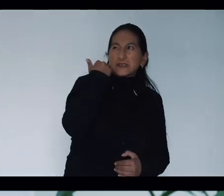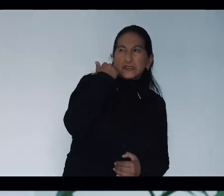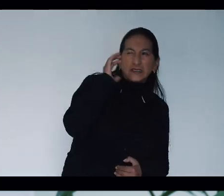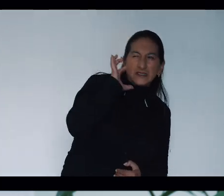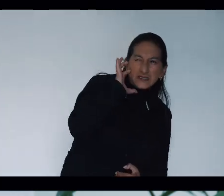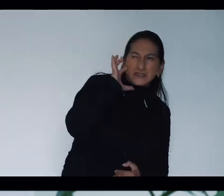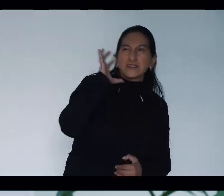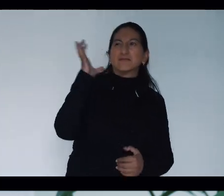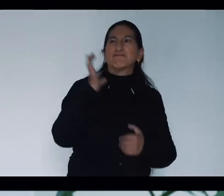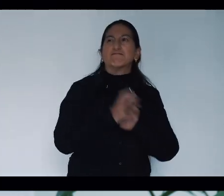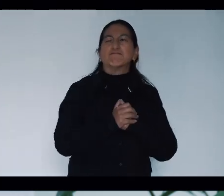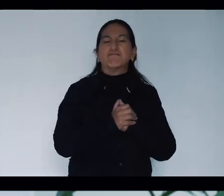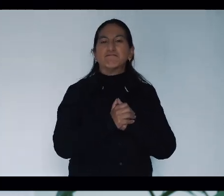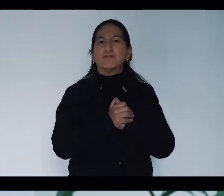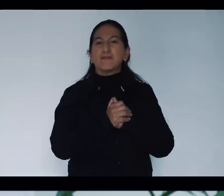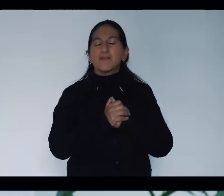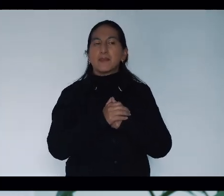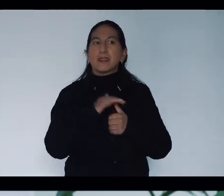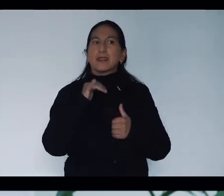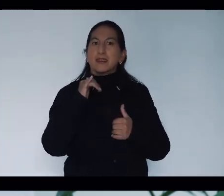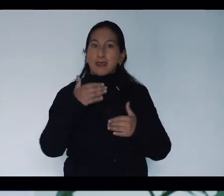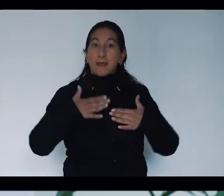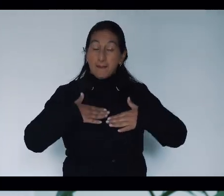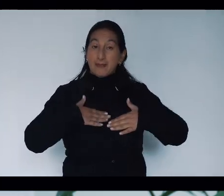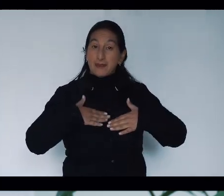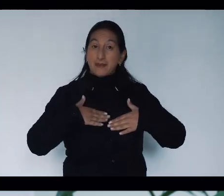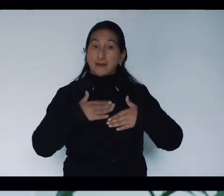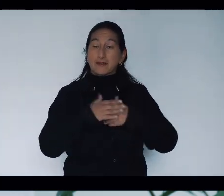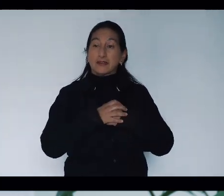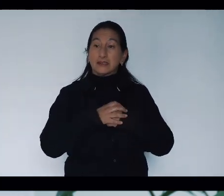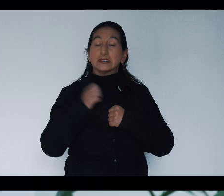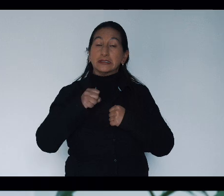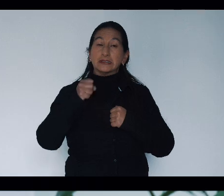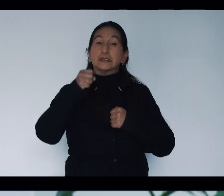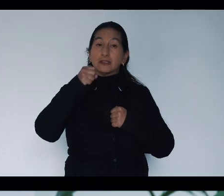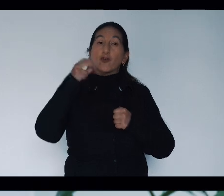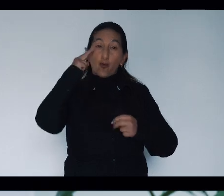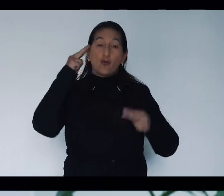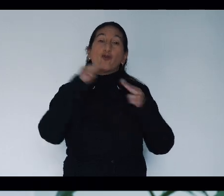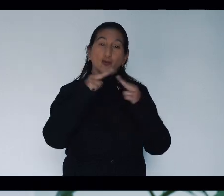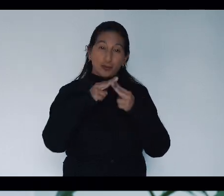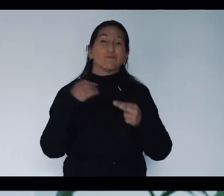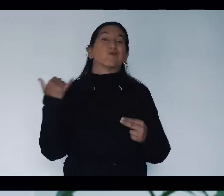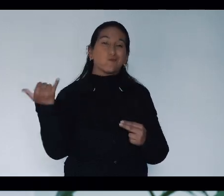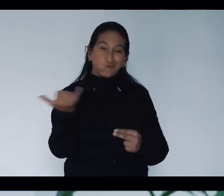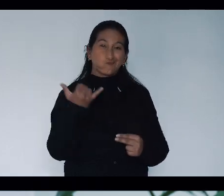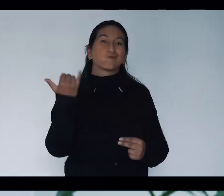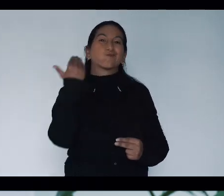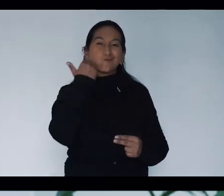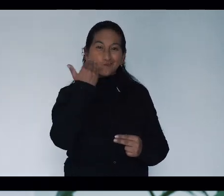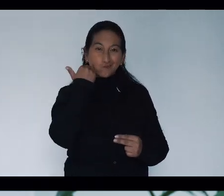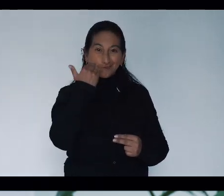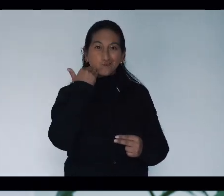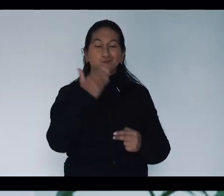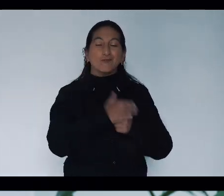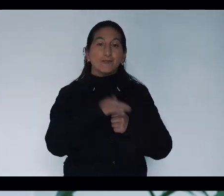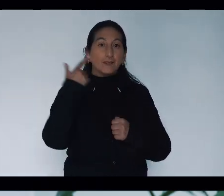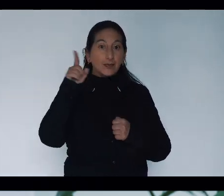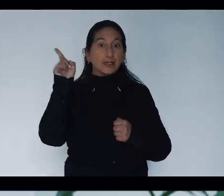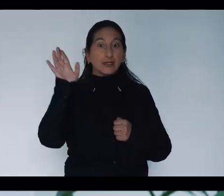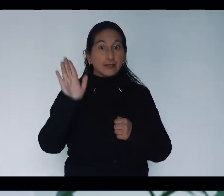la desvalorización. En mi caso, sí tengo conocimiento de vecinas que hoy día son, pero